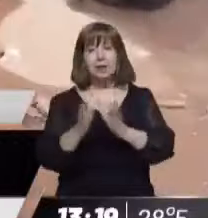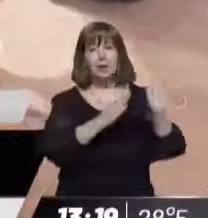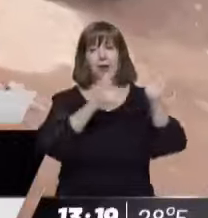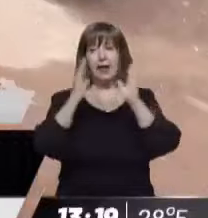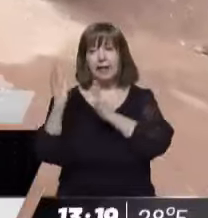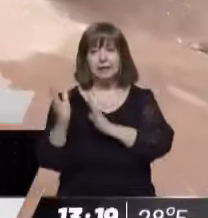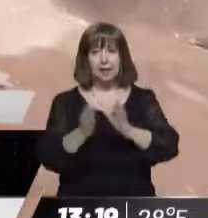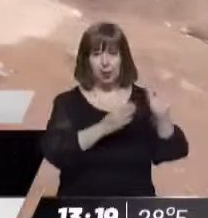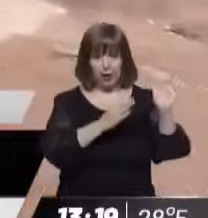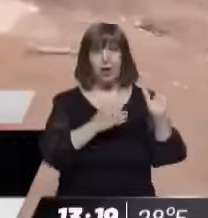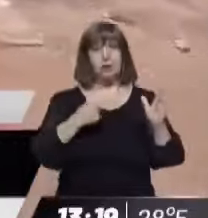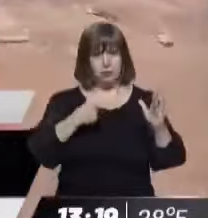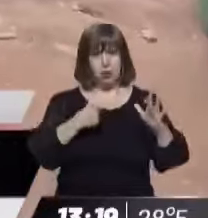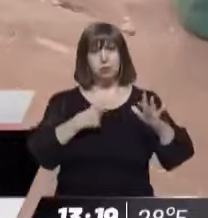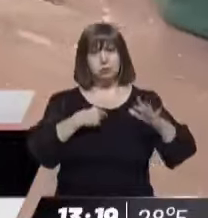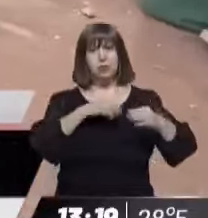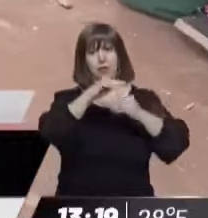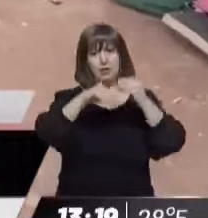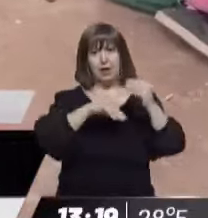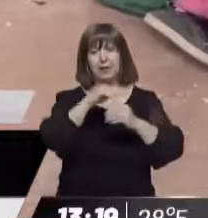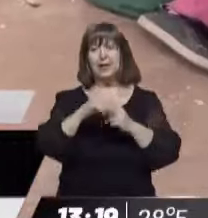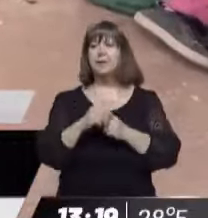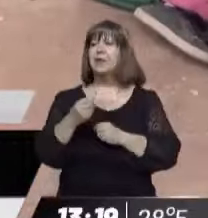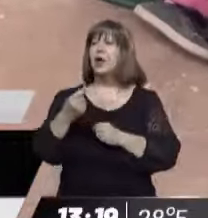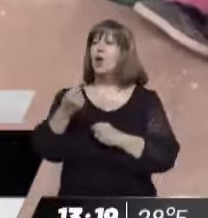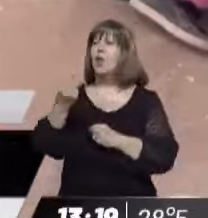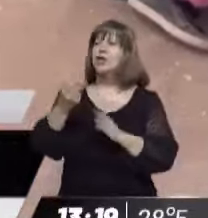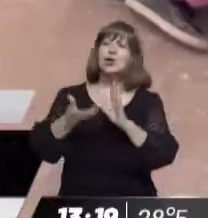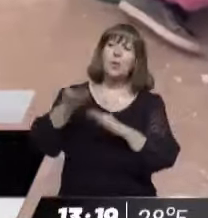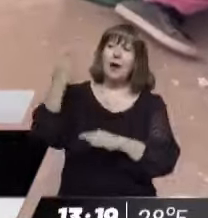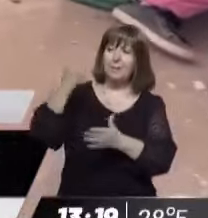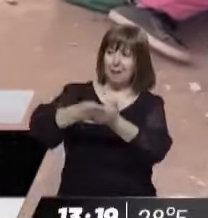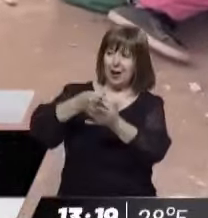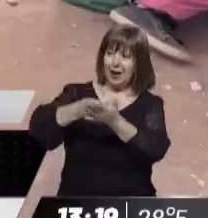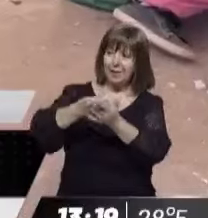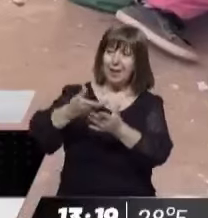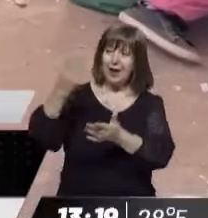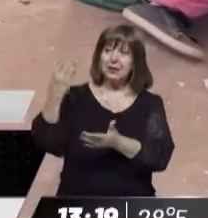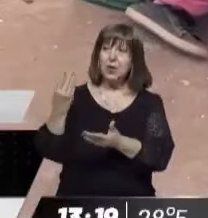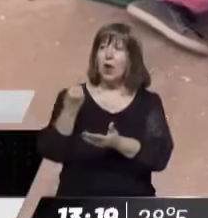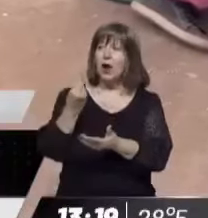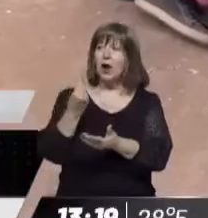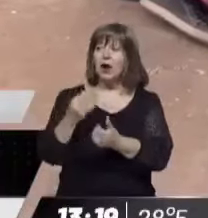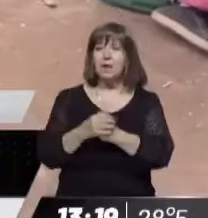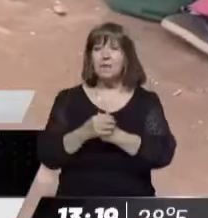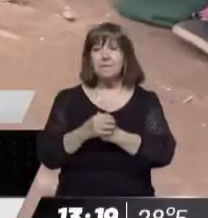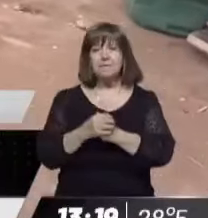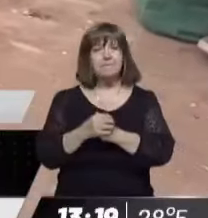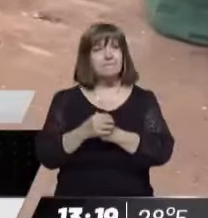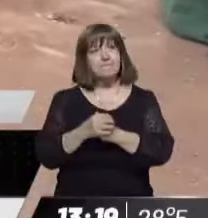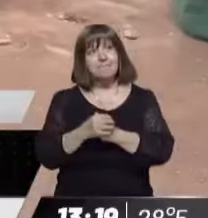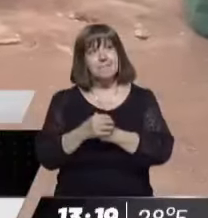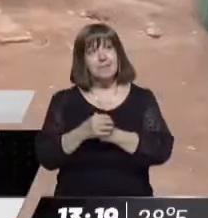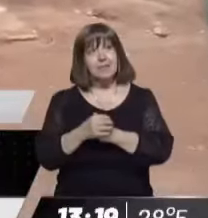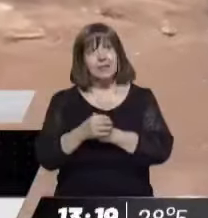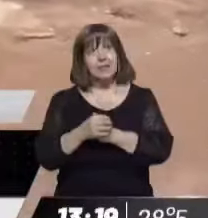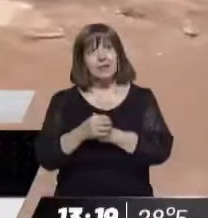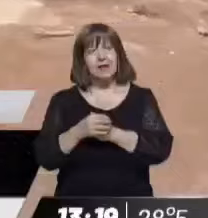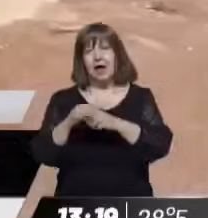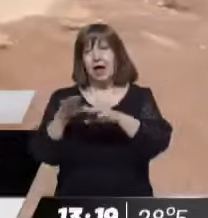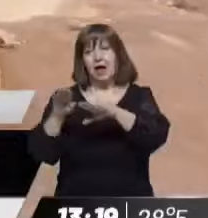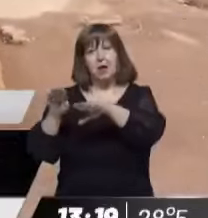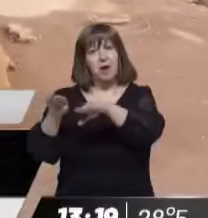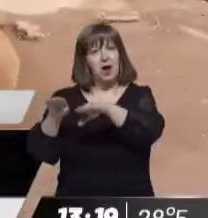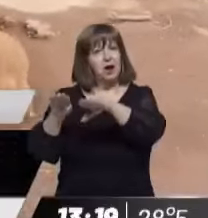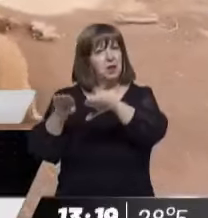mejor que vos digas, bueno, cuando hago esto, ahí gano más plata? Y no, todo no alcanza para nada.